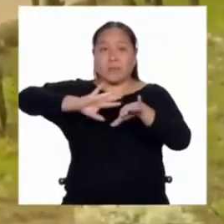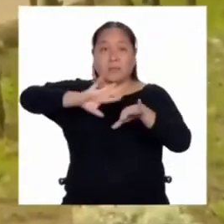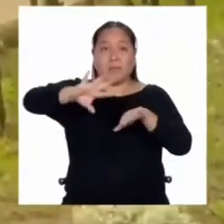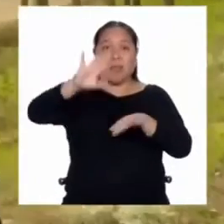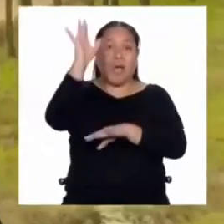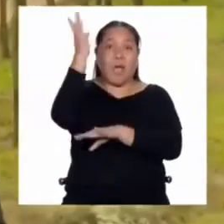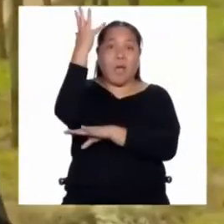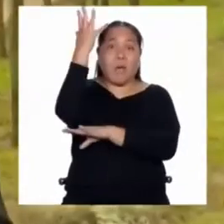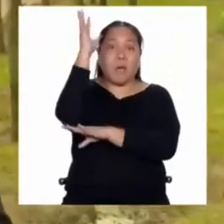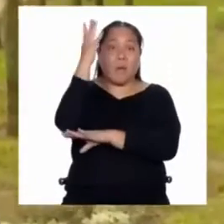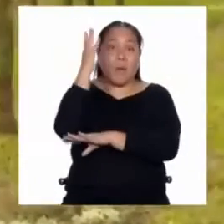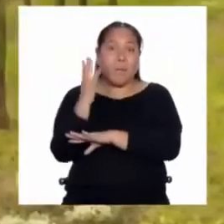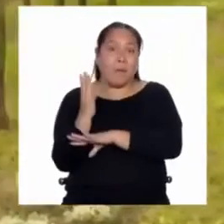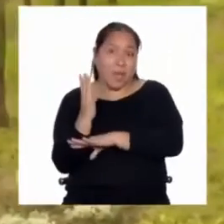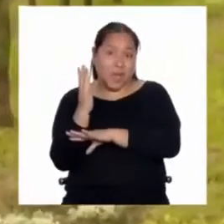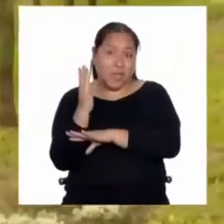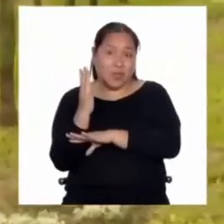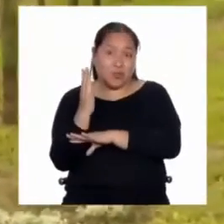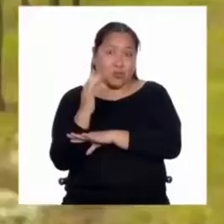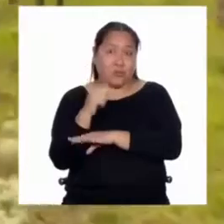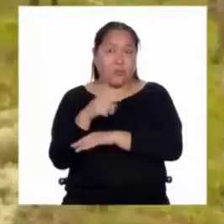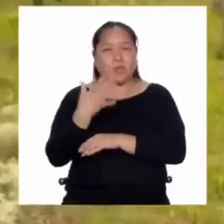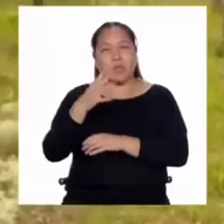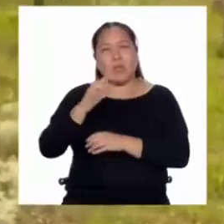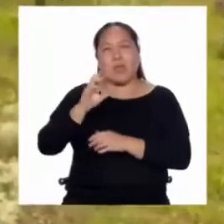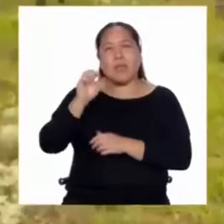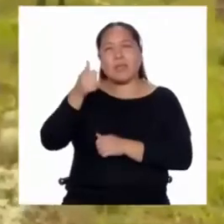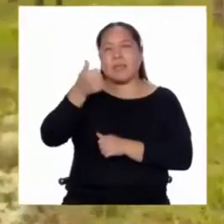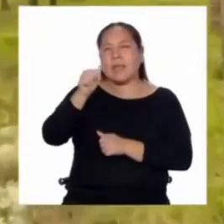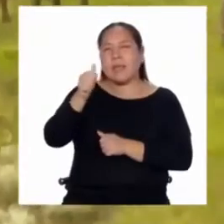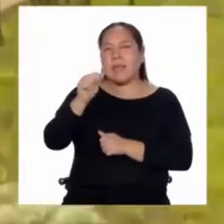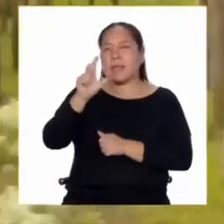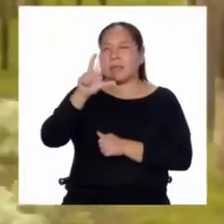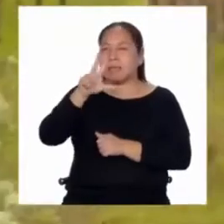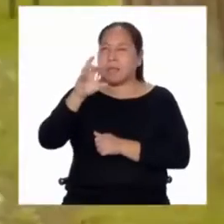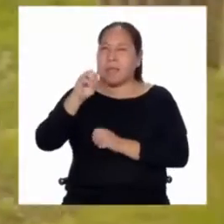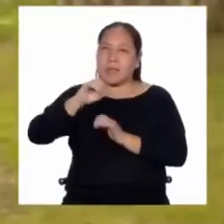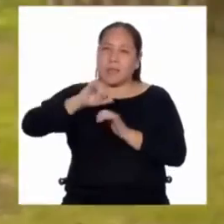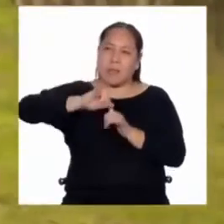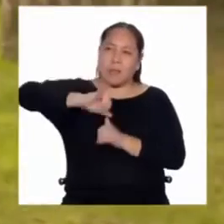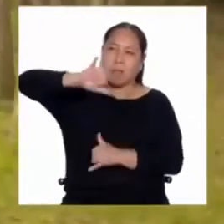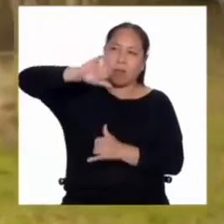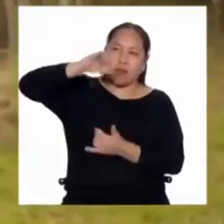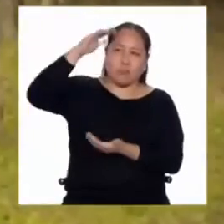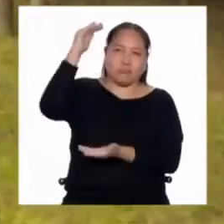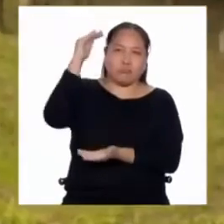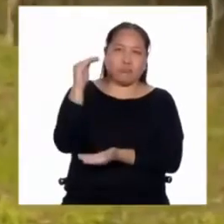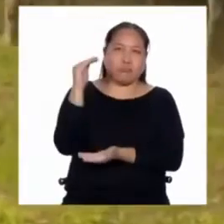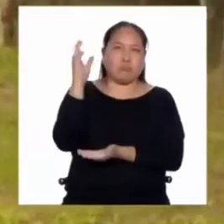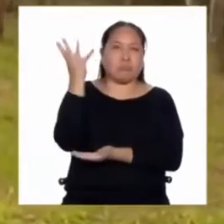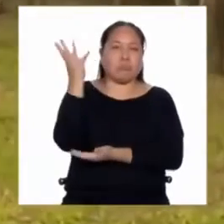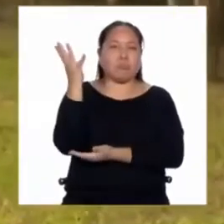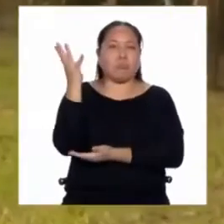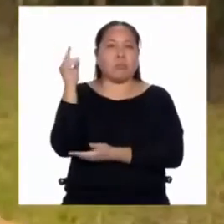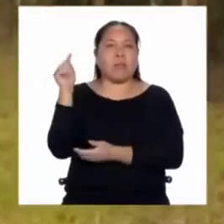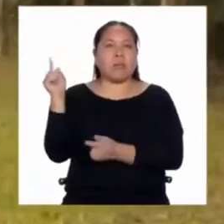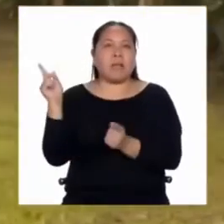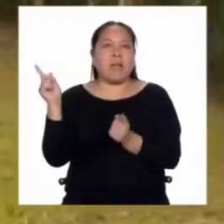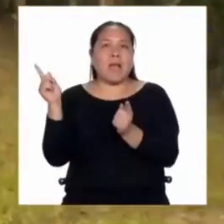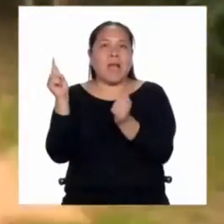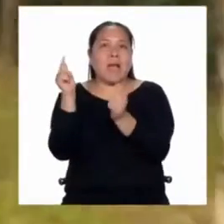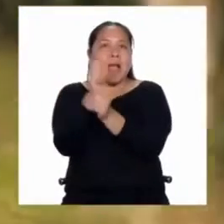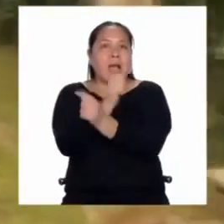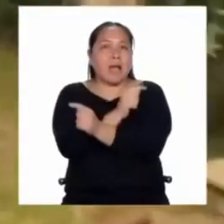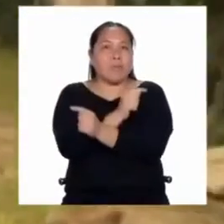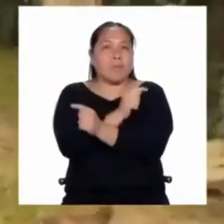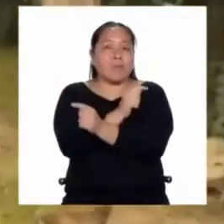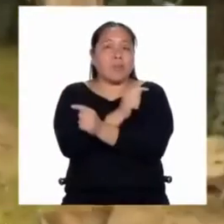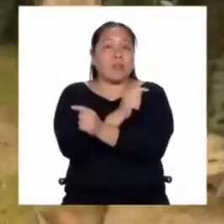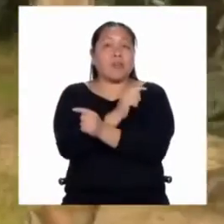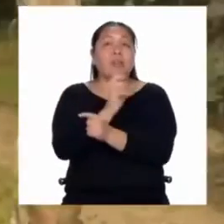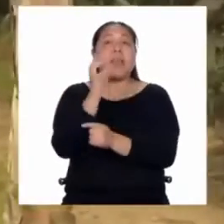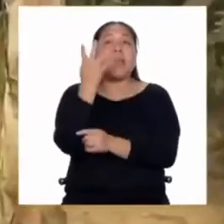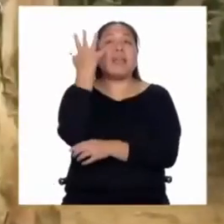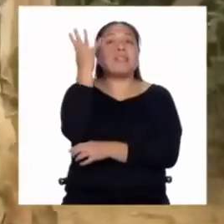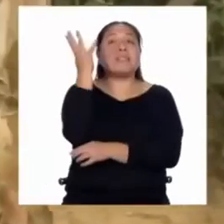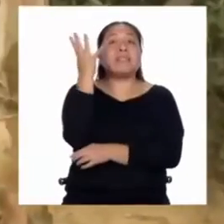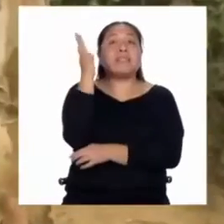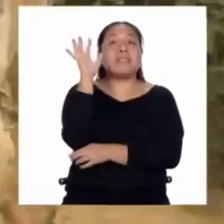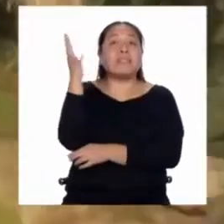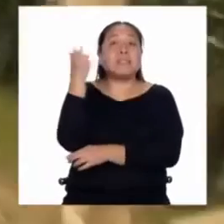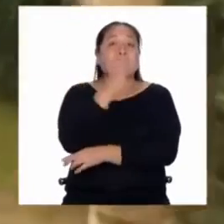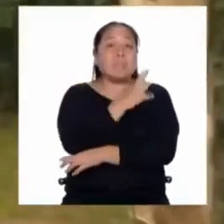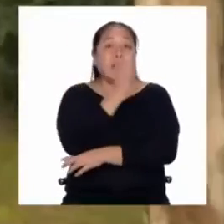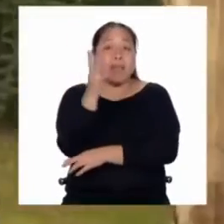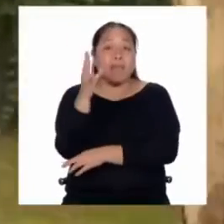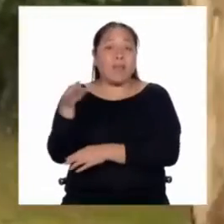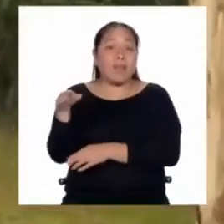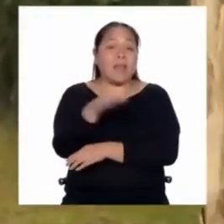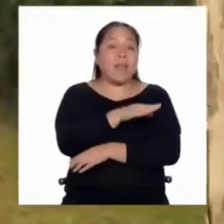menor tamaño, aproximadamente de 10 a 30 metros. Este bosque sirve de transición entre las selvas y las sabanas. Lo sé, no es lo que estás